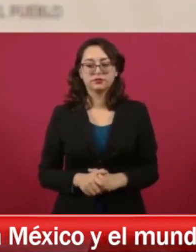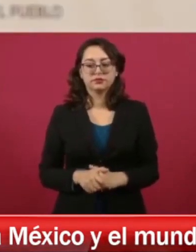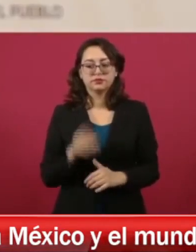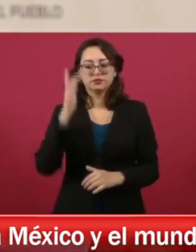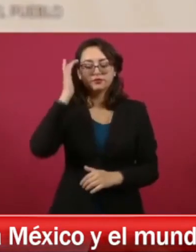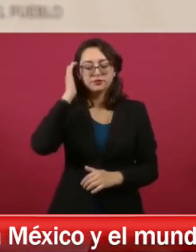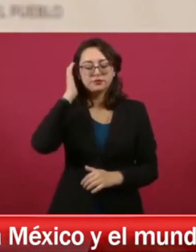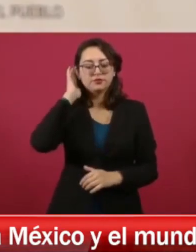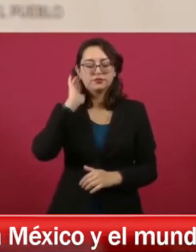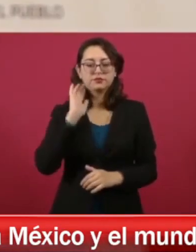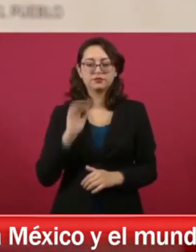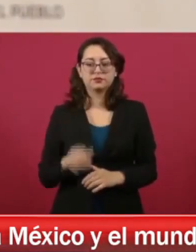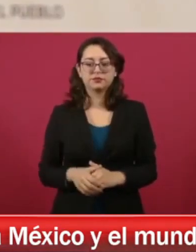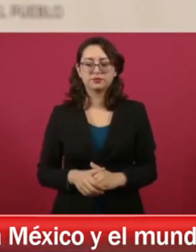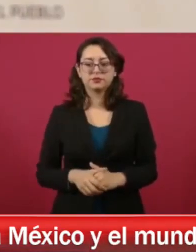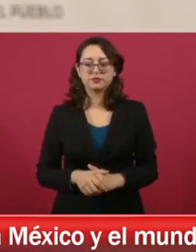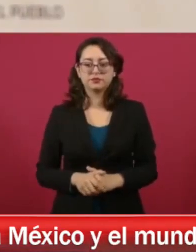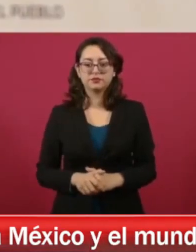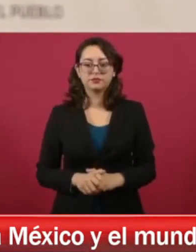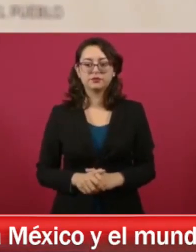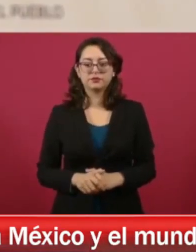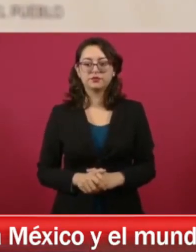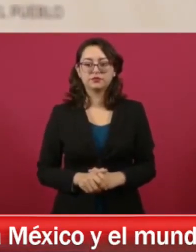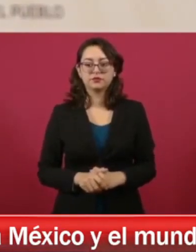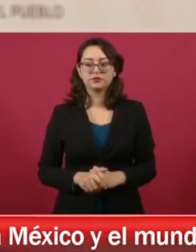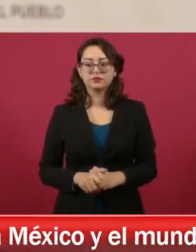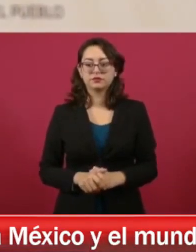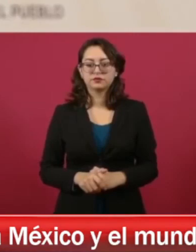¿Eh? No, nada más eso donde dice de que…